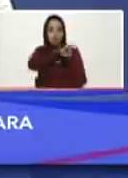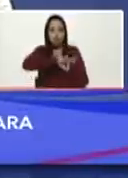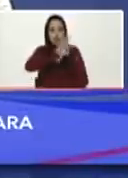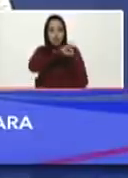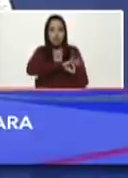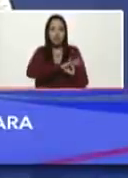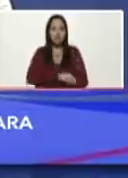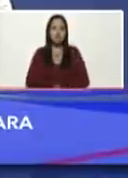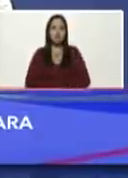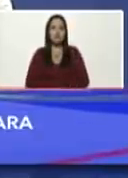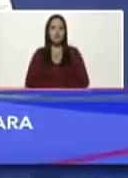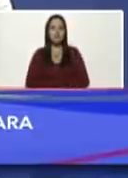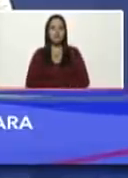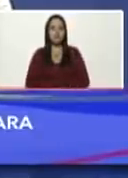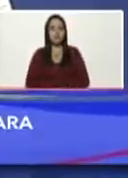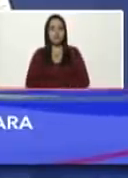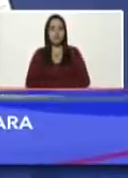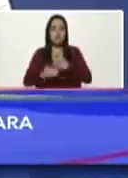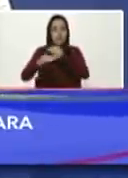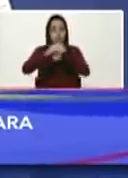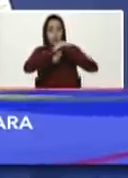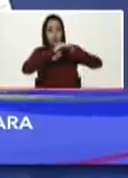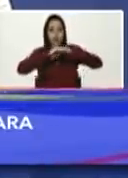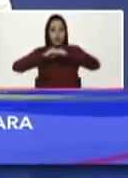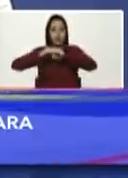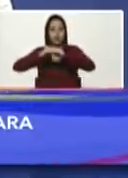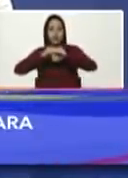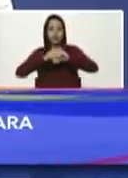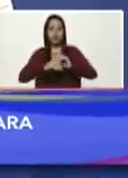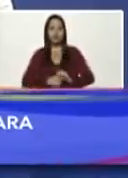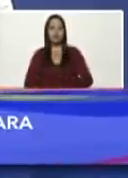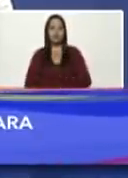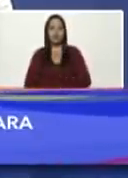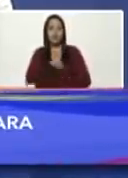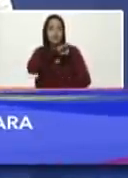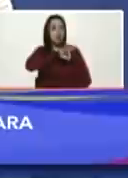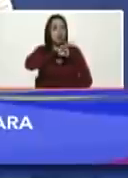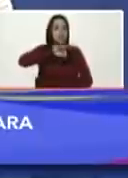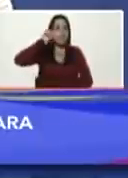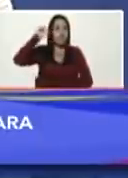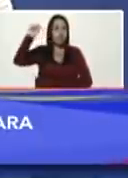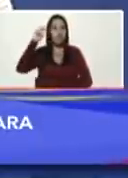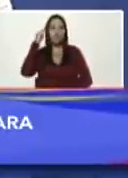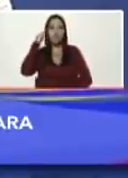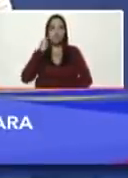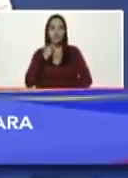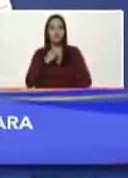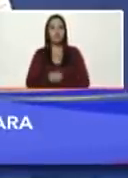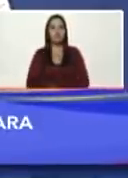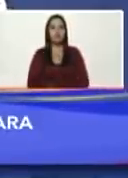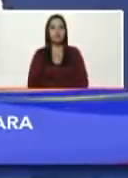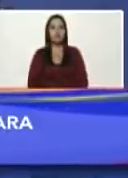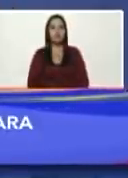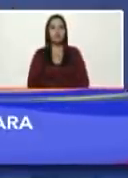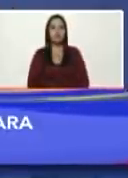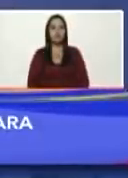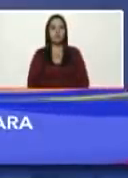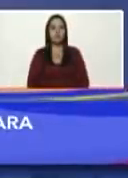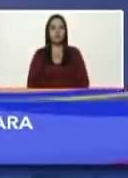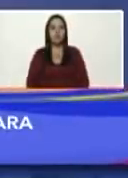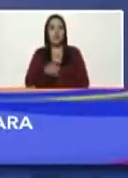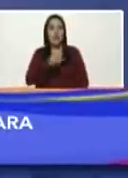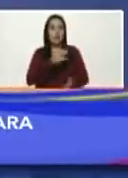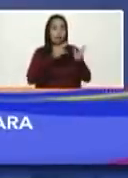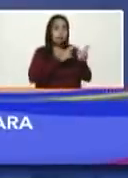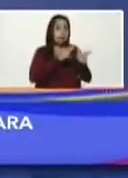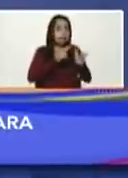social, de la igualdad, del socialismo bolivariano. Nos han tiroteado el